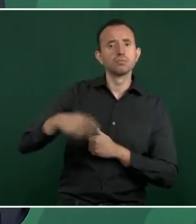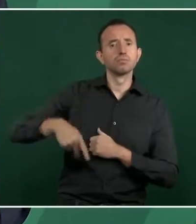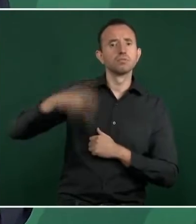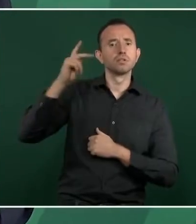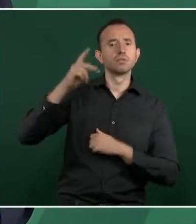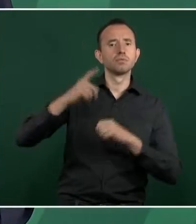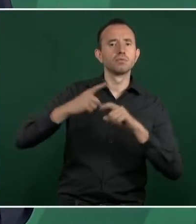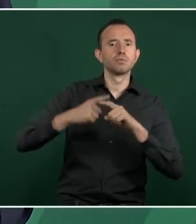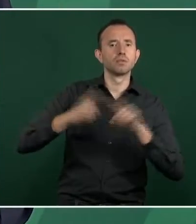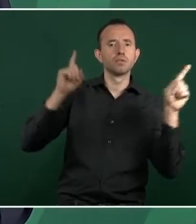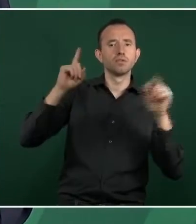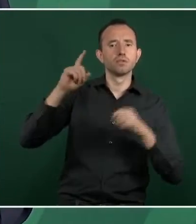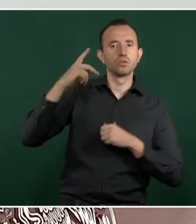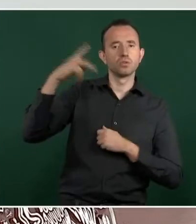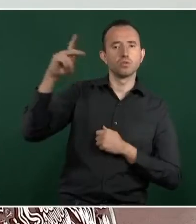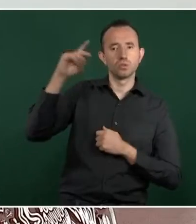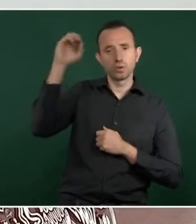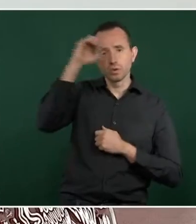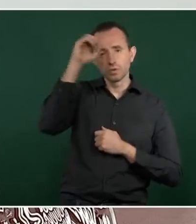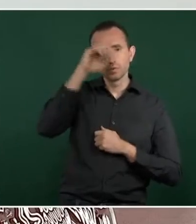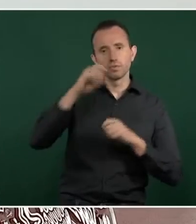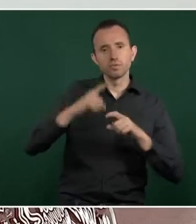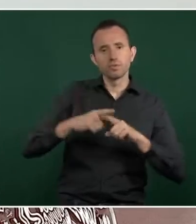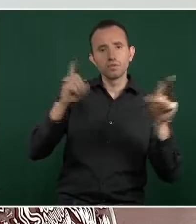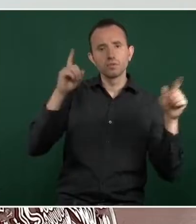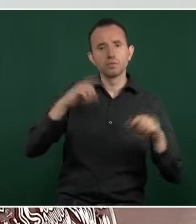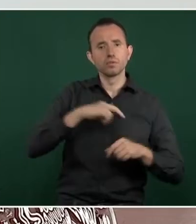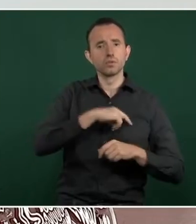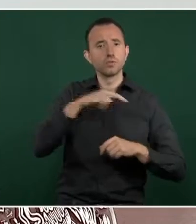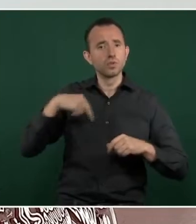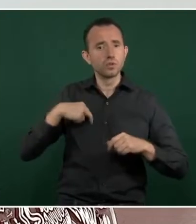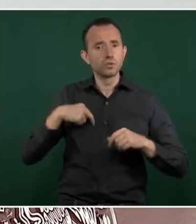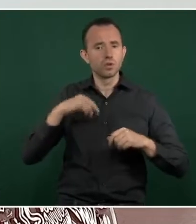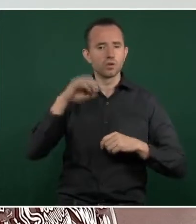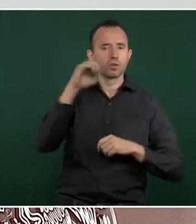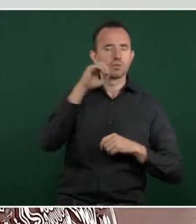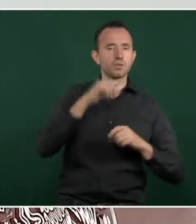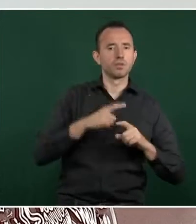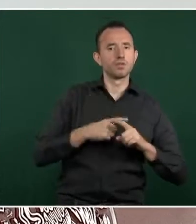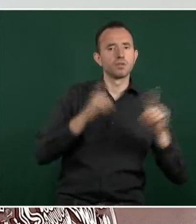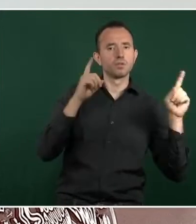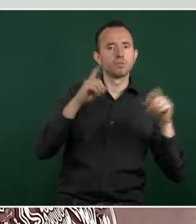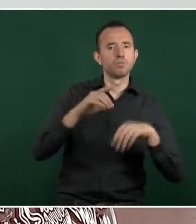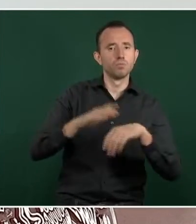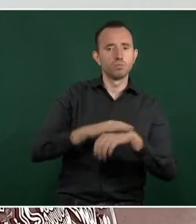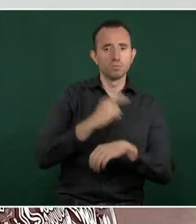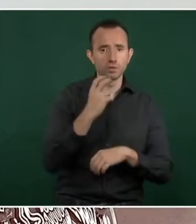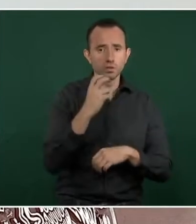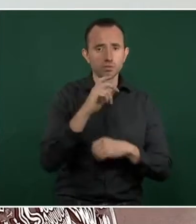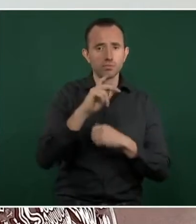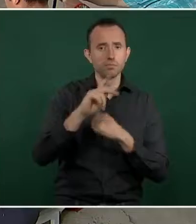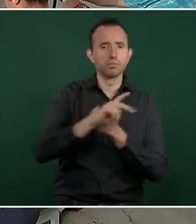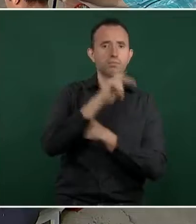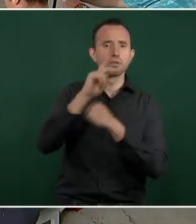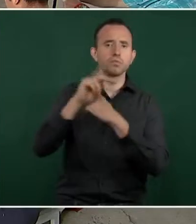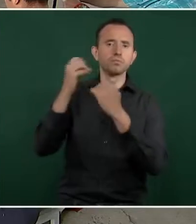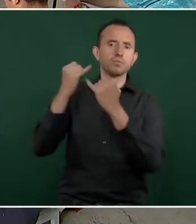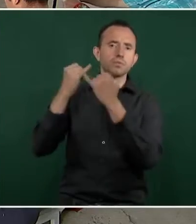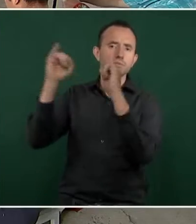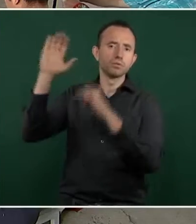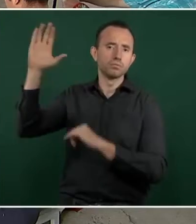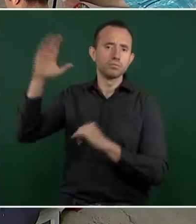distintas. Por eso somos países independientes y por eso debemos respetar nuestras soberanías.